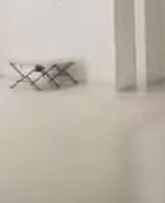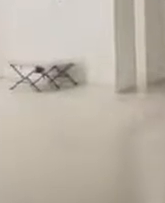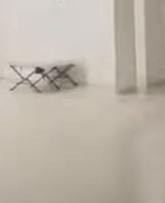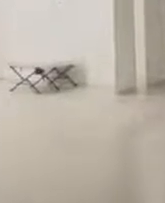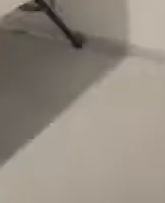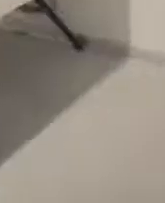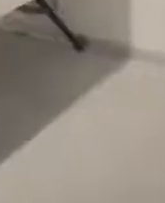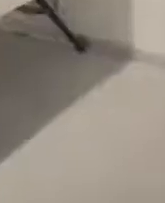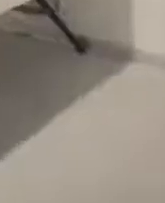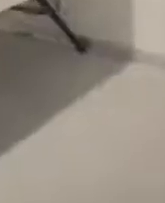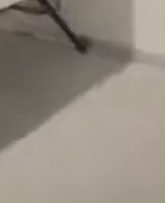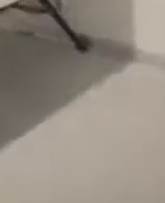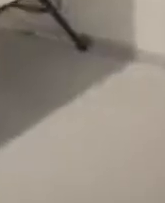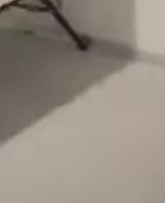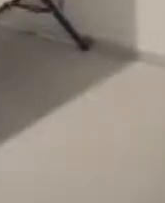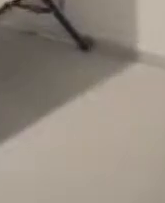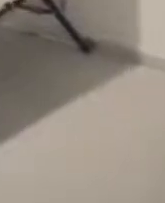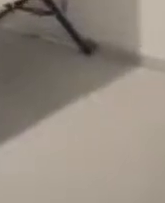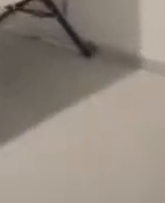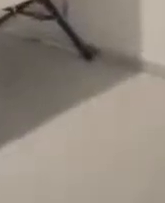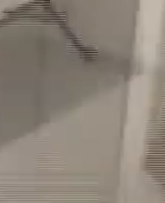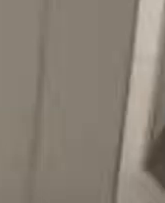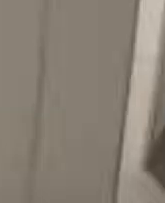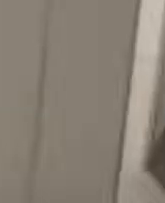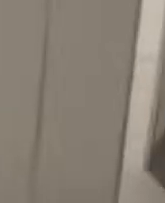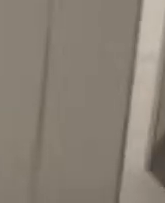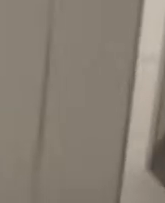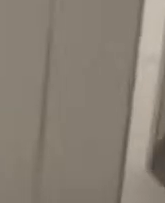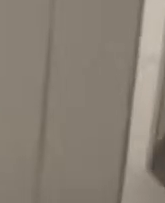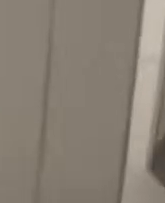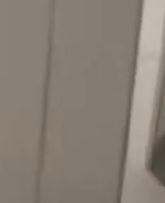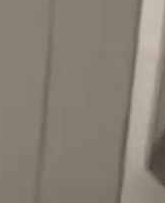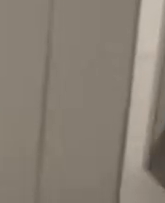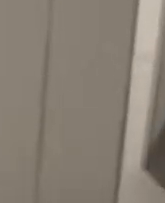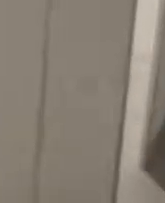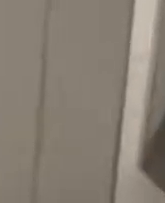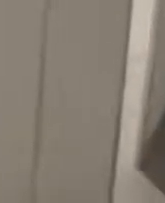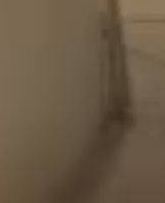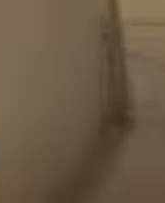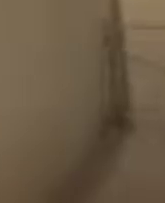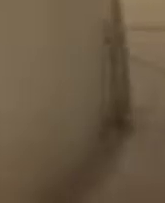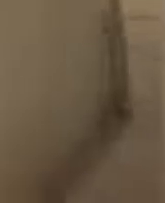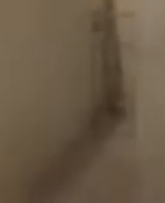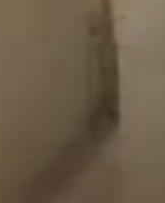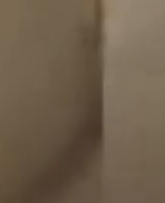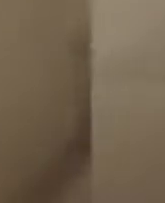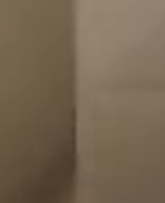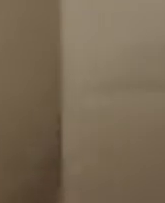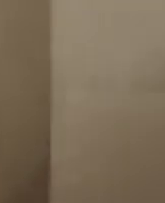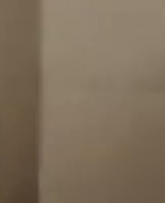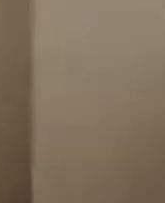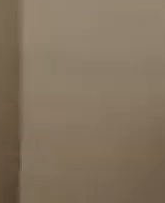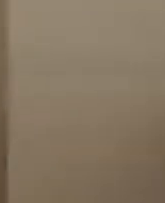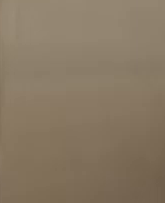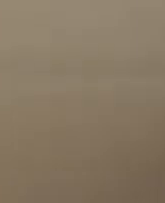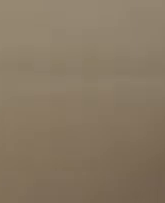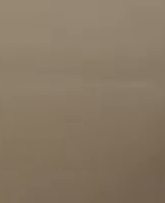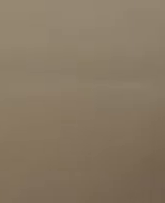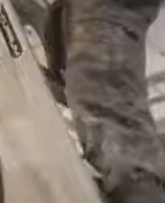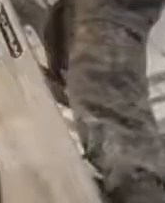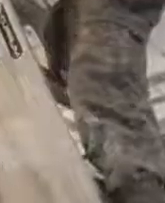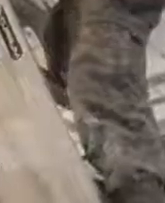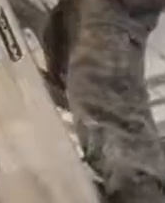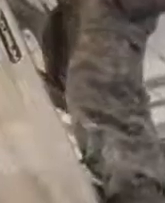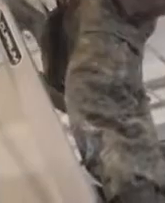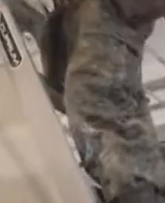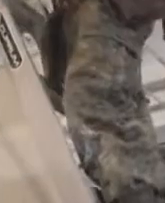solo luchando hombro a hombro construiremos una mejor Guatemala y seremos capaces de llegar a donde no